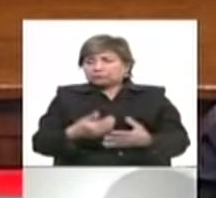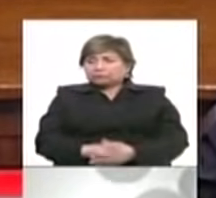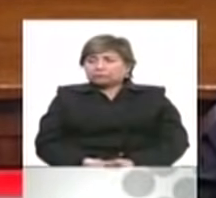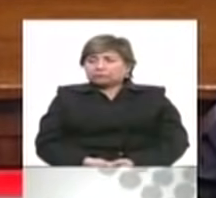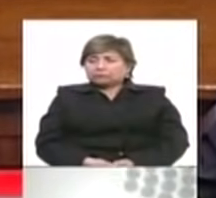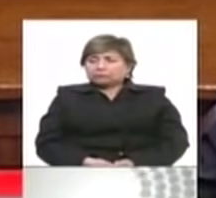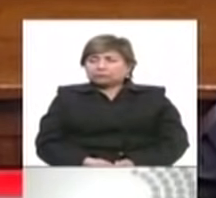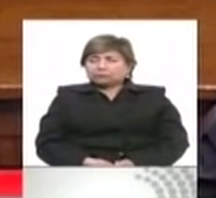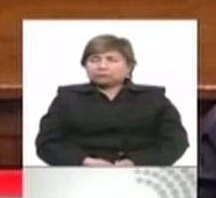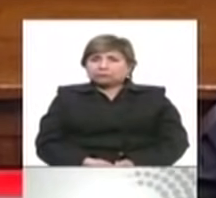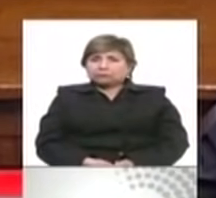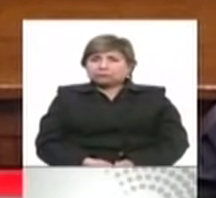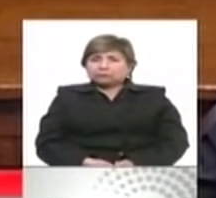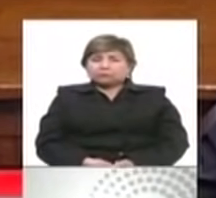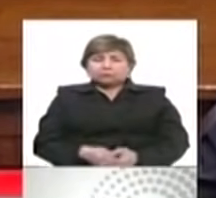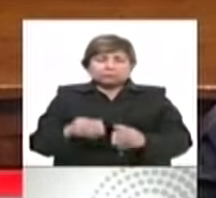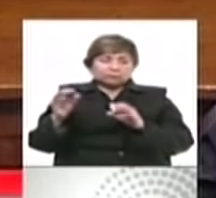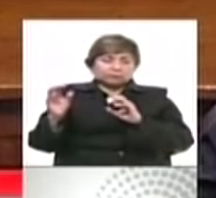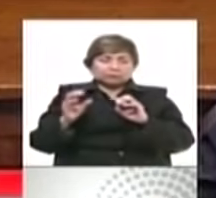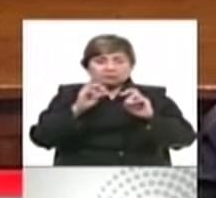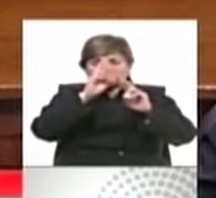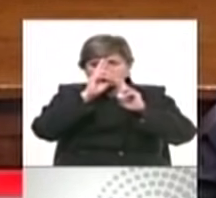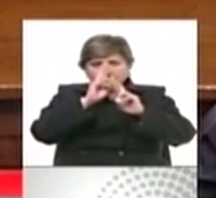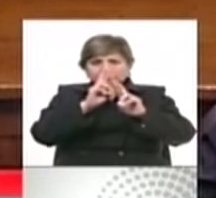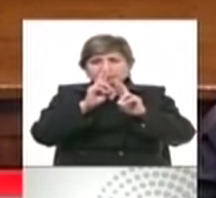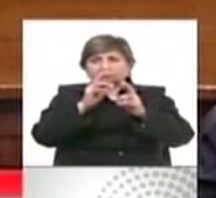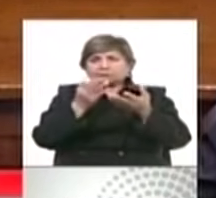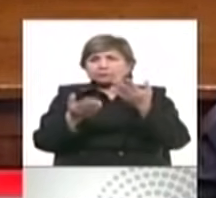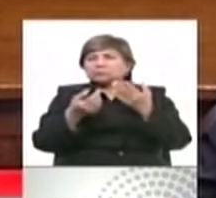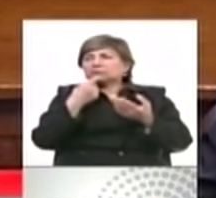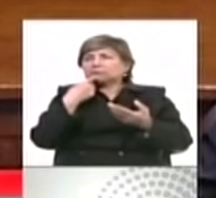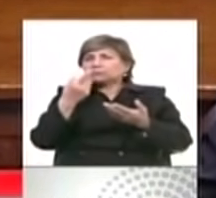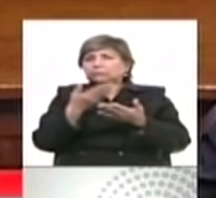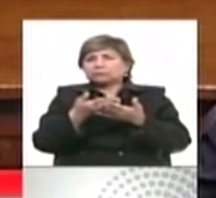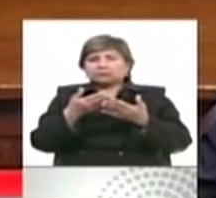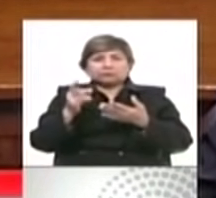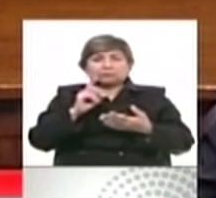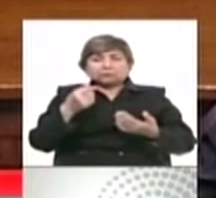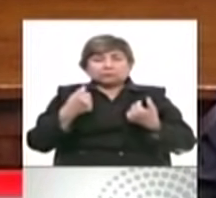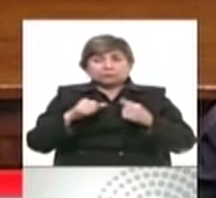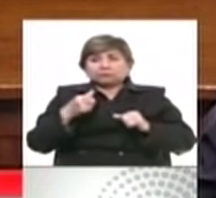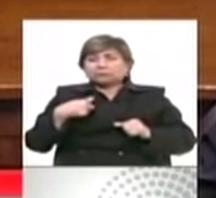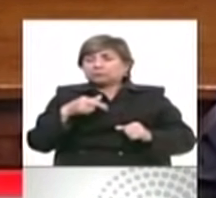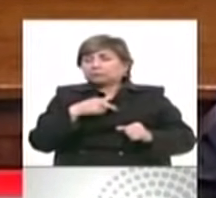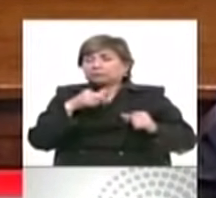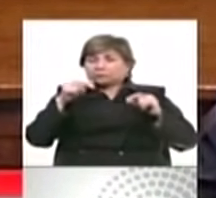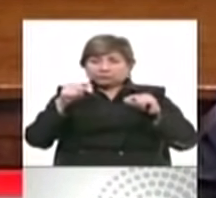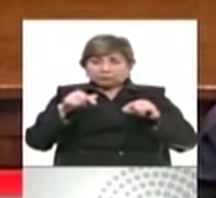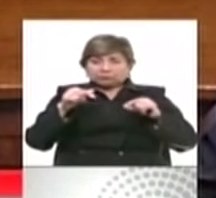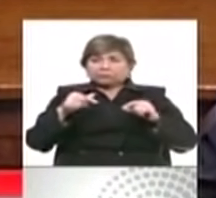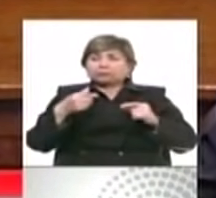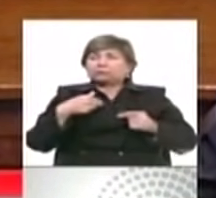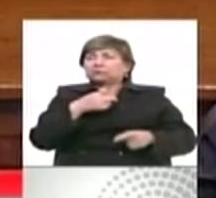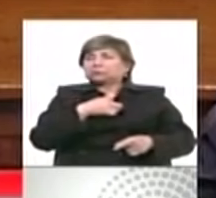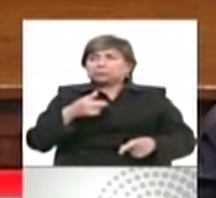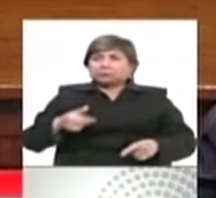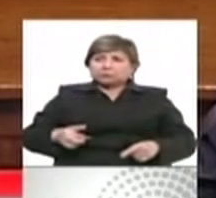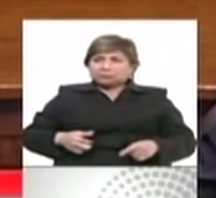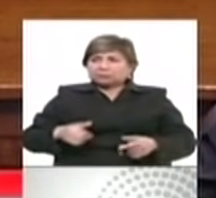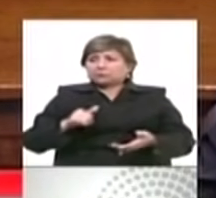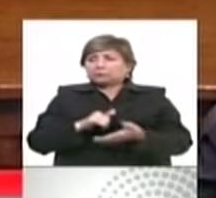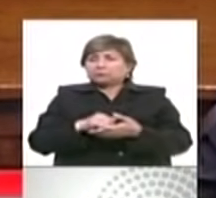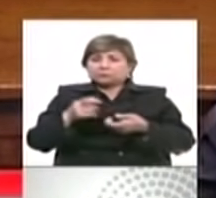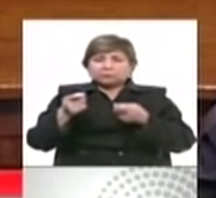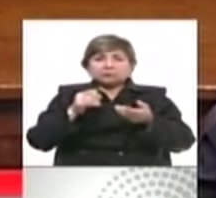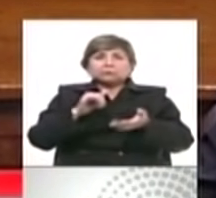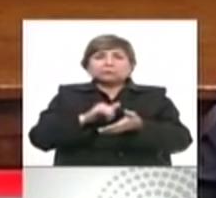gobierno y respecto de la oposición dura contra el gobierno? Claro, nosotros cuando hablamos de partido de centro es porque no